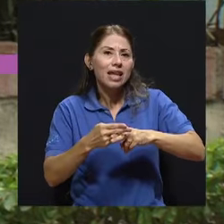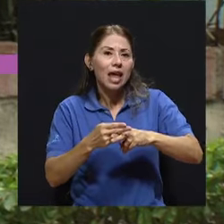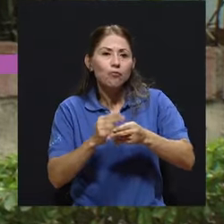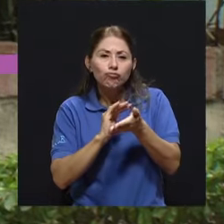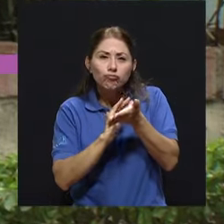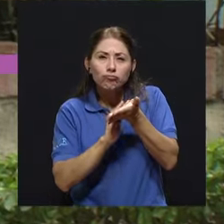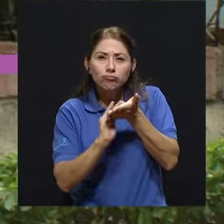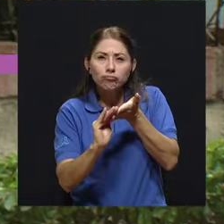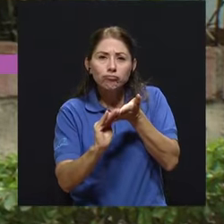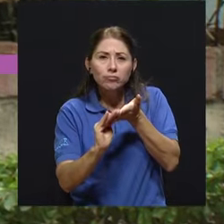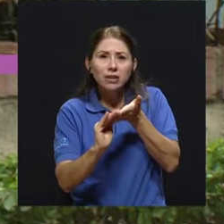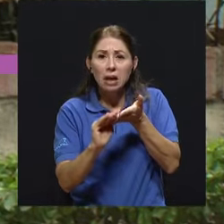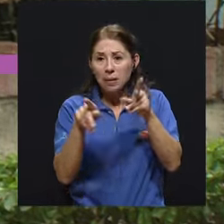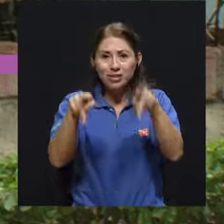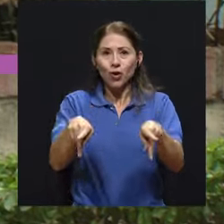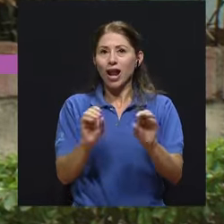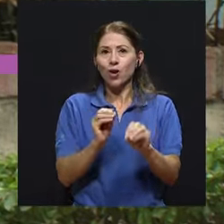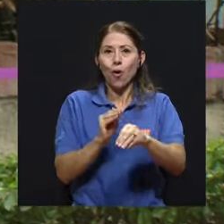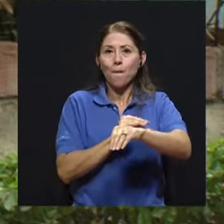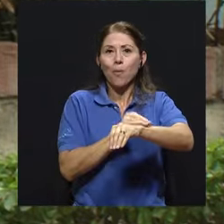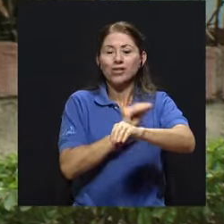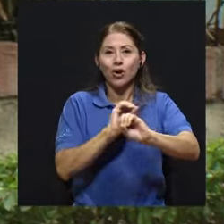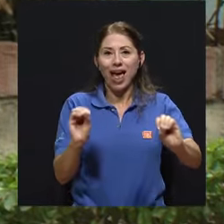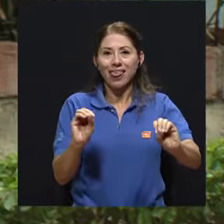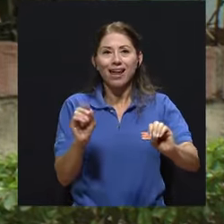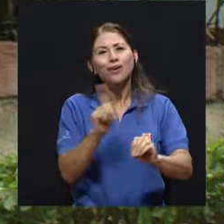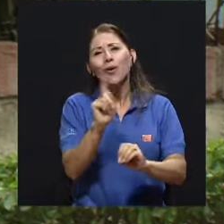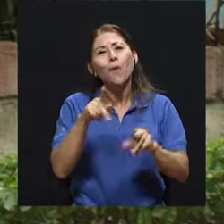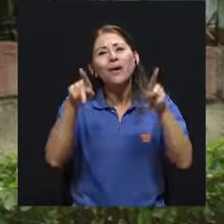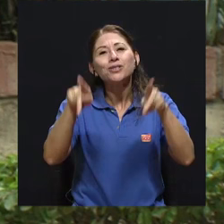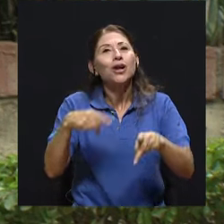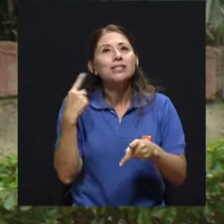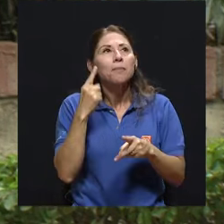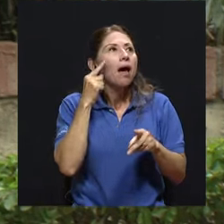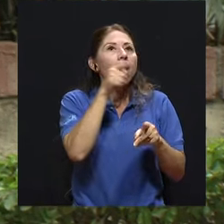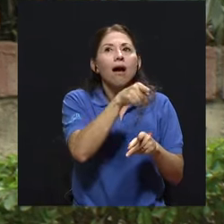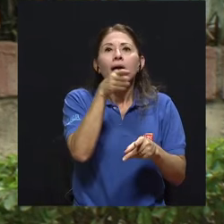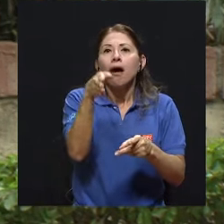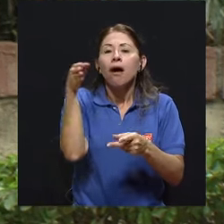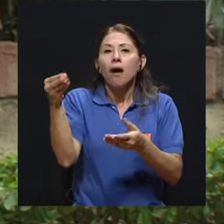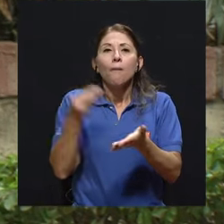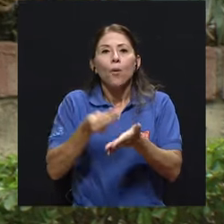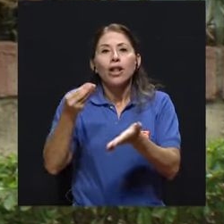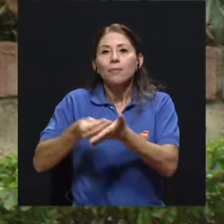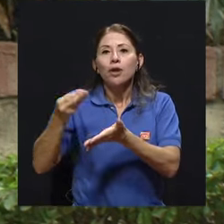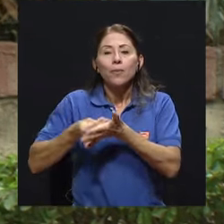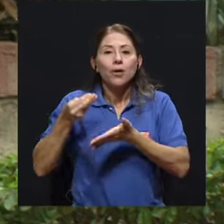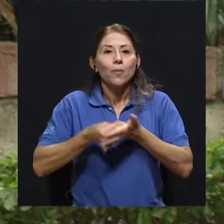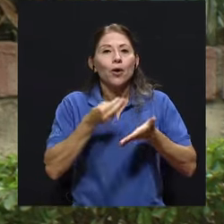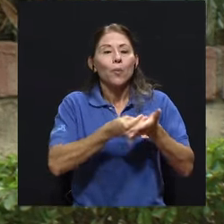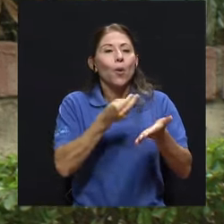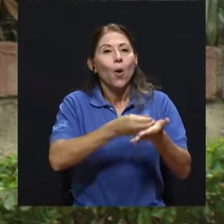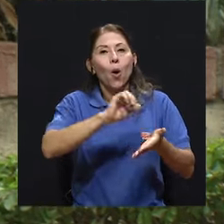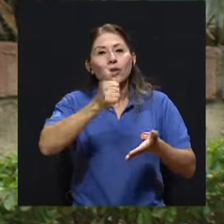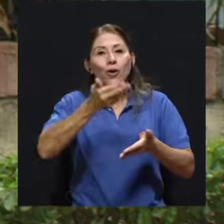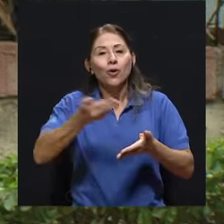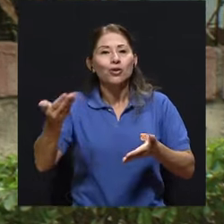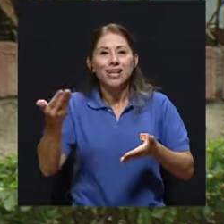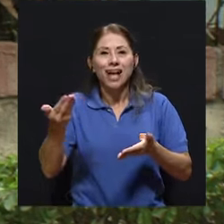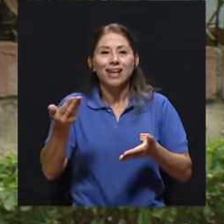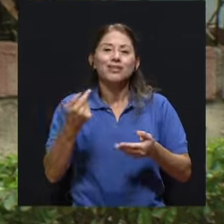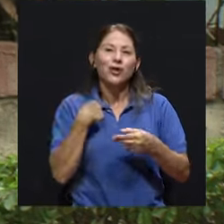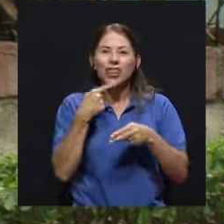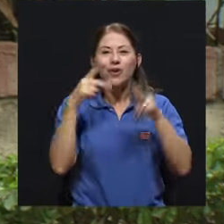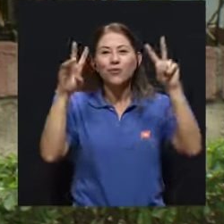nada. Ya se ha puesto todo lo que... Yo digo, ha entrado en eso que llamamos el síndrome del ponete. Porque todo el mundo le dice, ponete